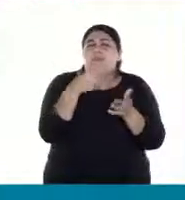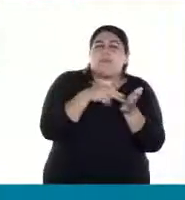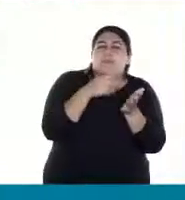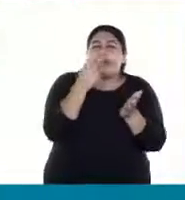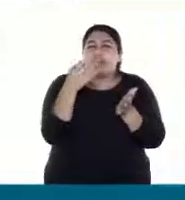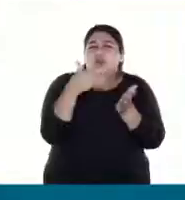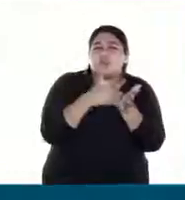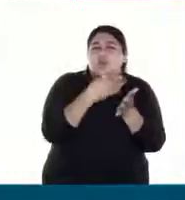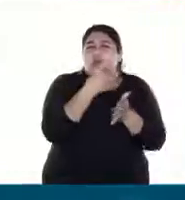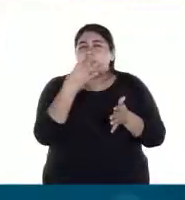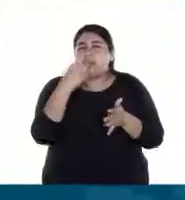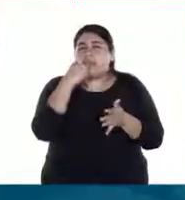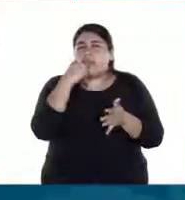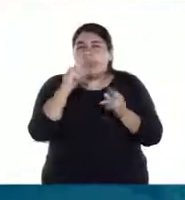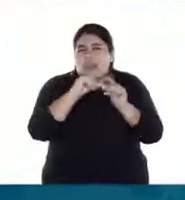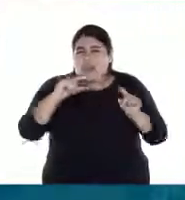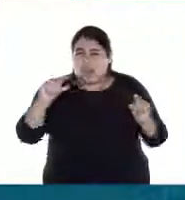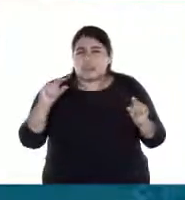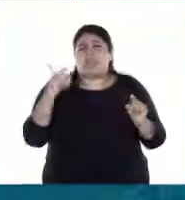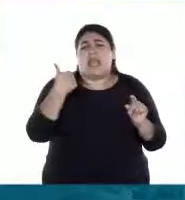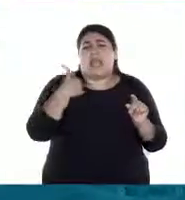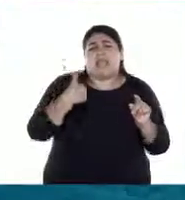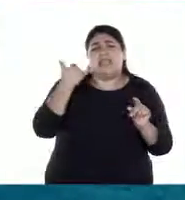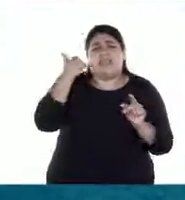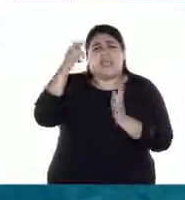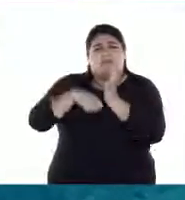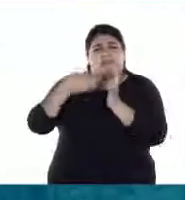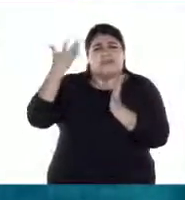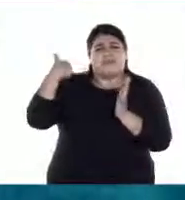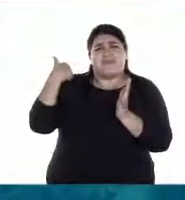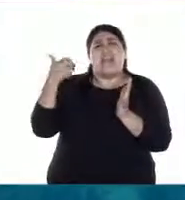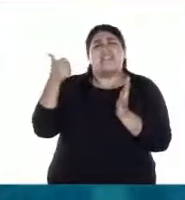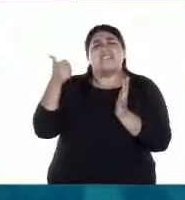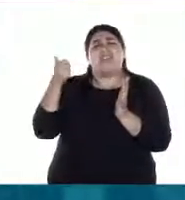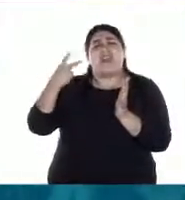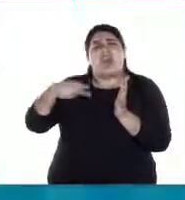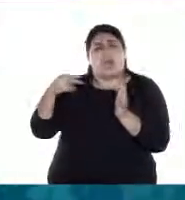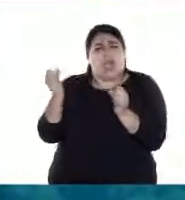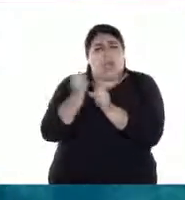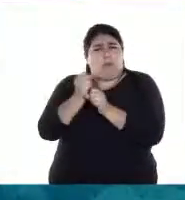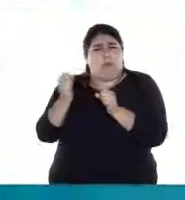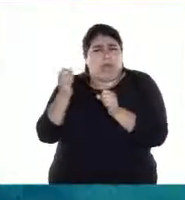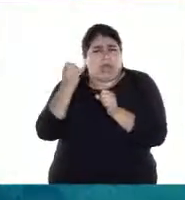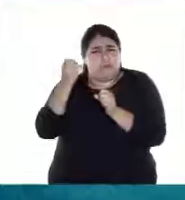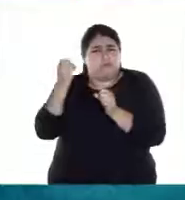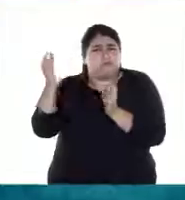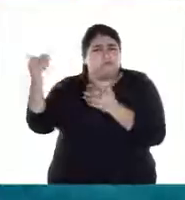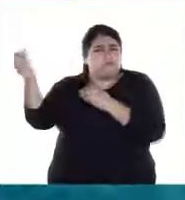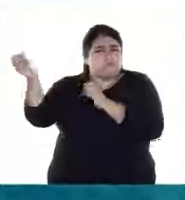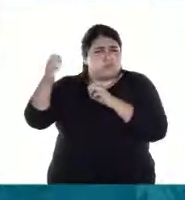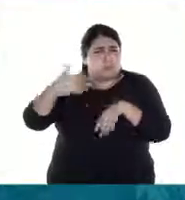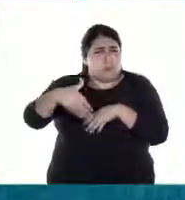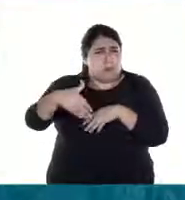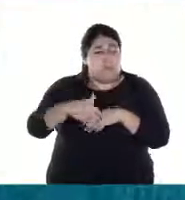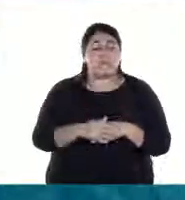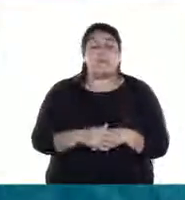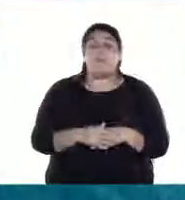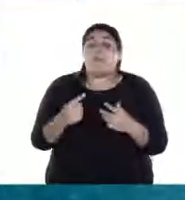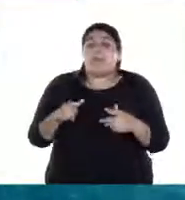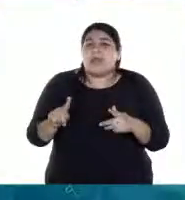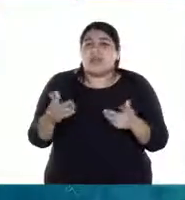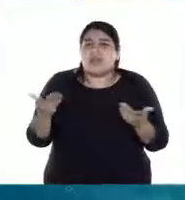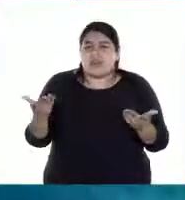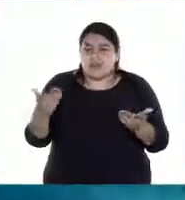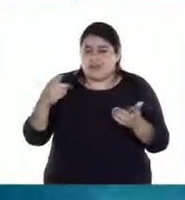22.400.000 dosis que nuestro país adquirió el 6 de noviembre del año pasado, y cuyo principio activo, ya